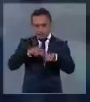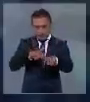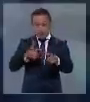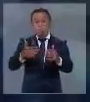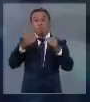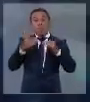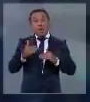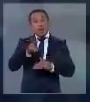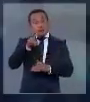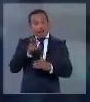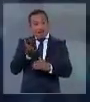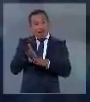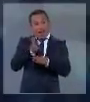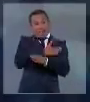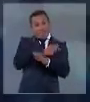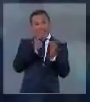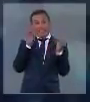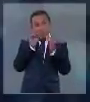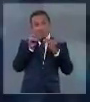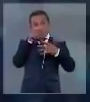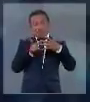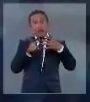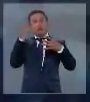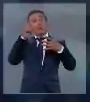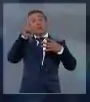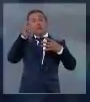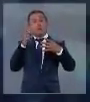originalmente planteado en el debate, pero yo celebro que se haya